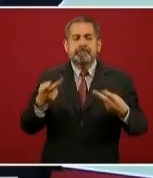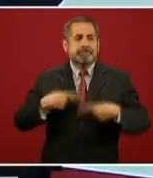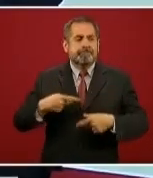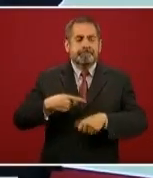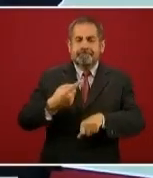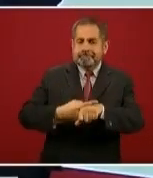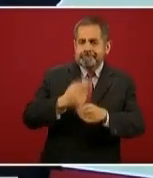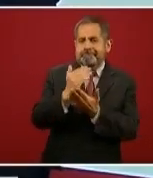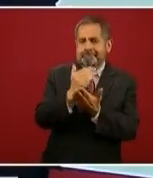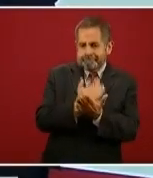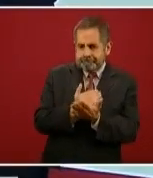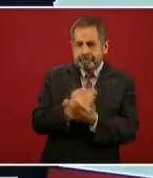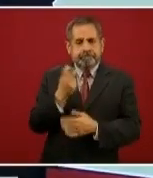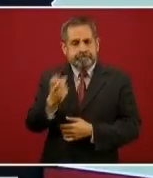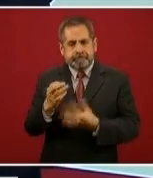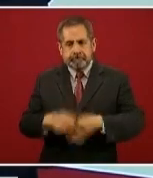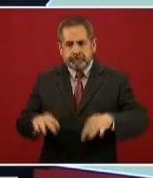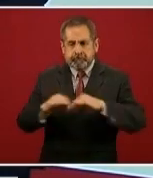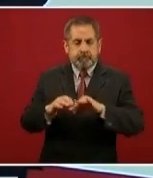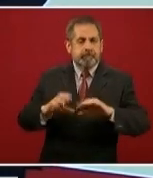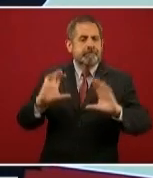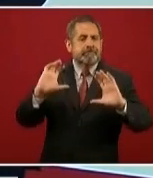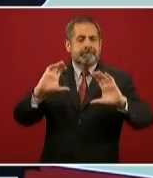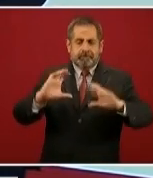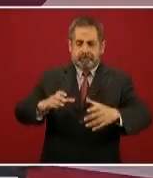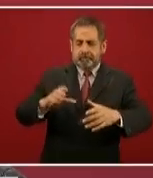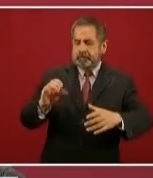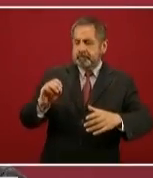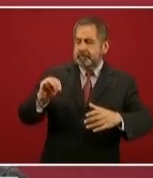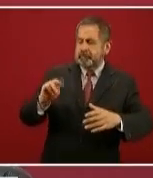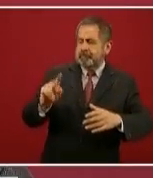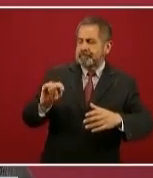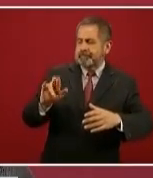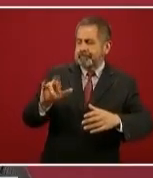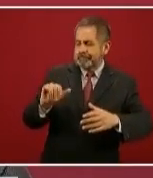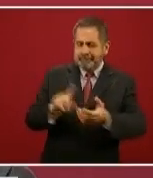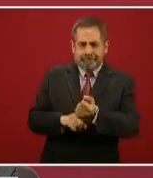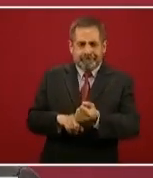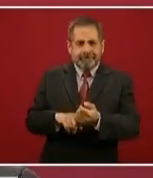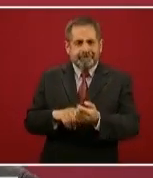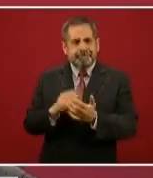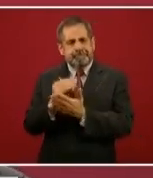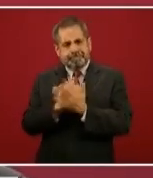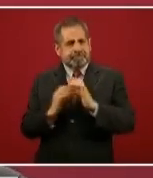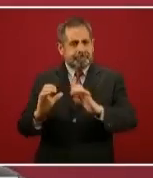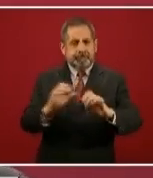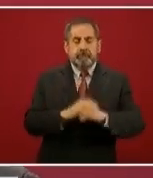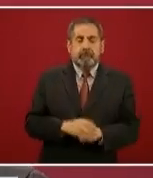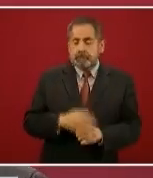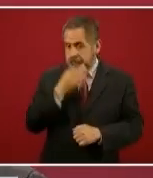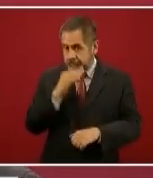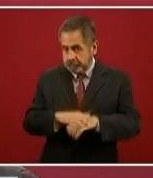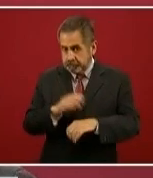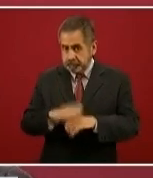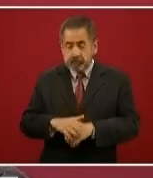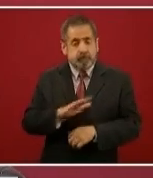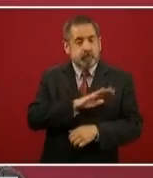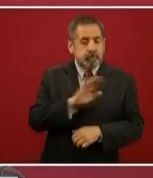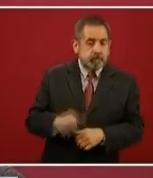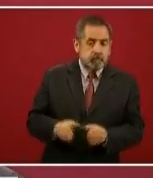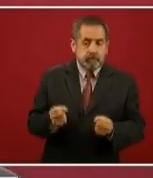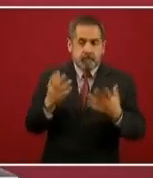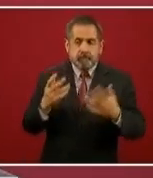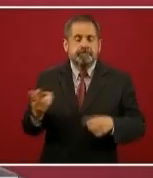importante que estas medidas de mitigación comunitaria sean tomadas en cuenta. Destaco que en términos de mortalidad, mientras que